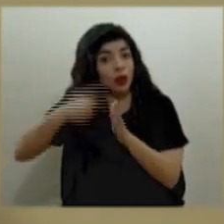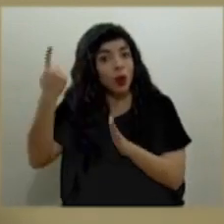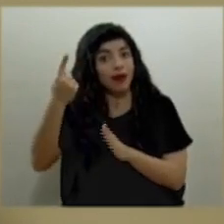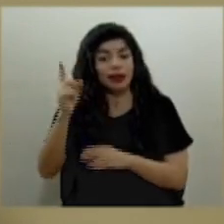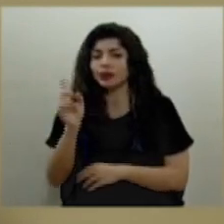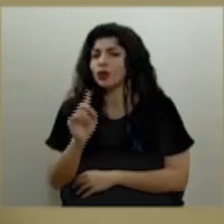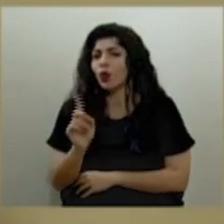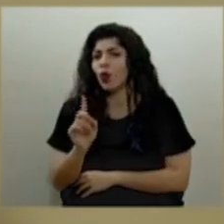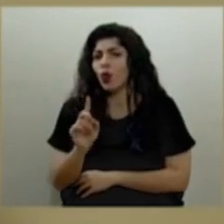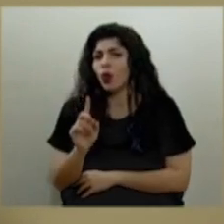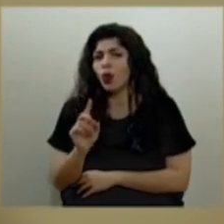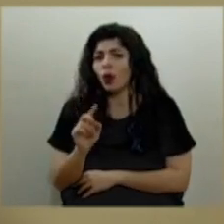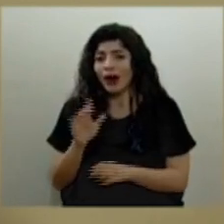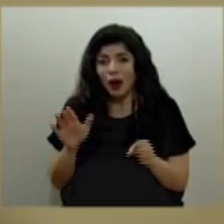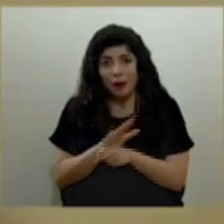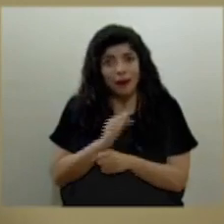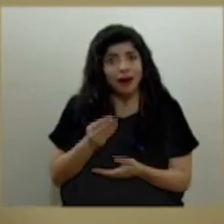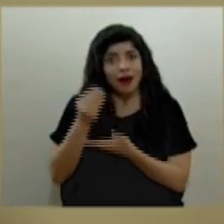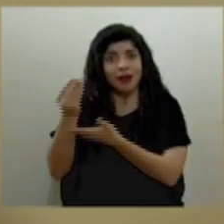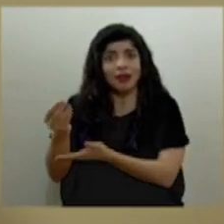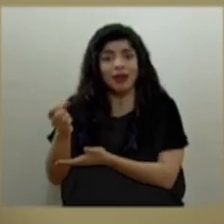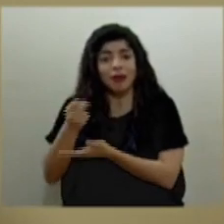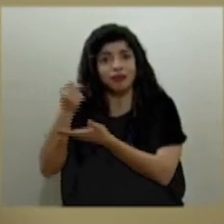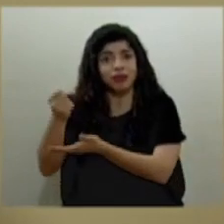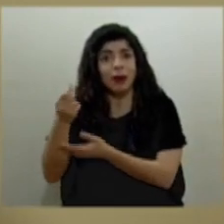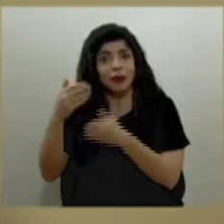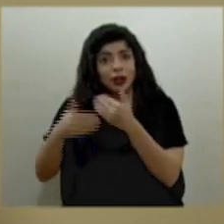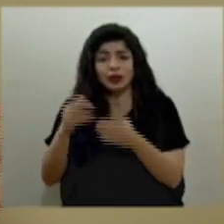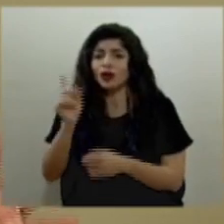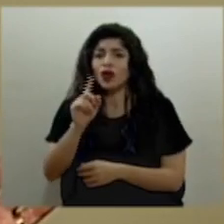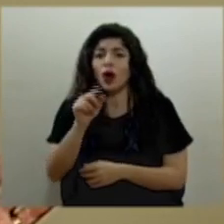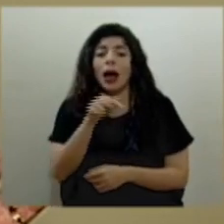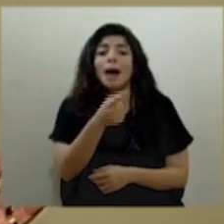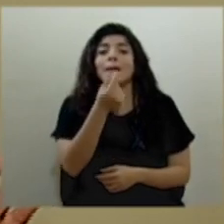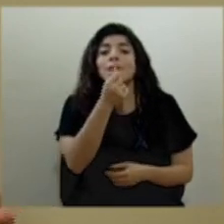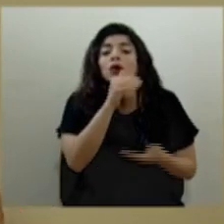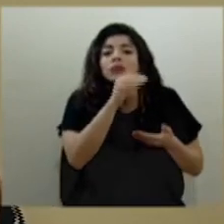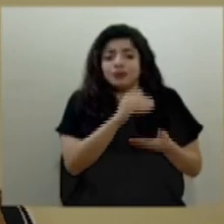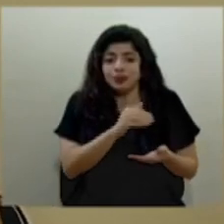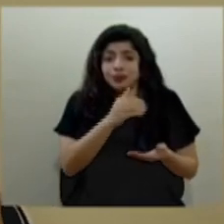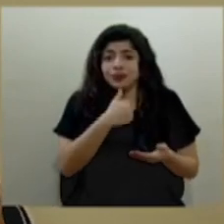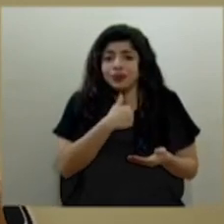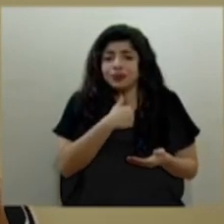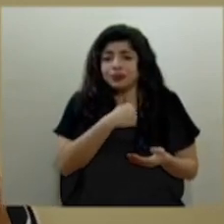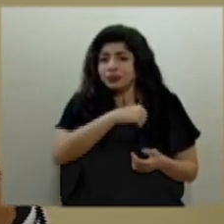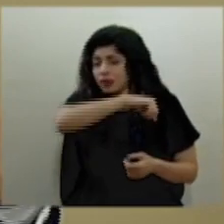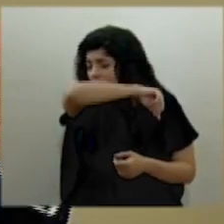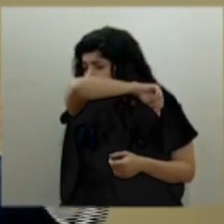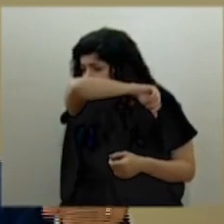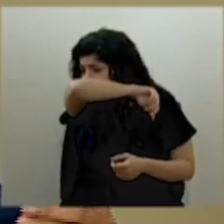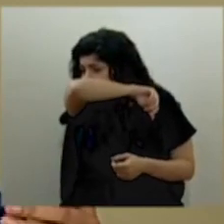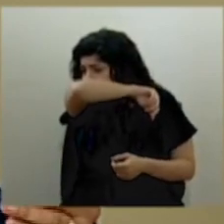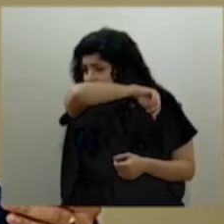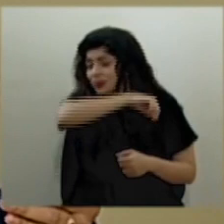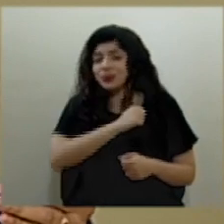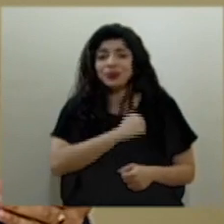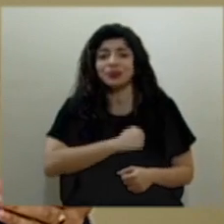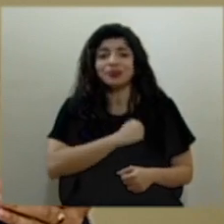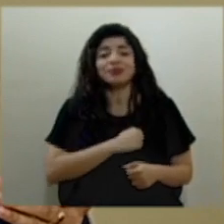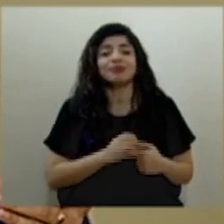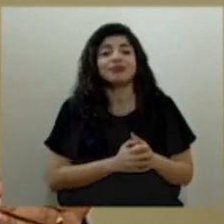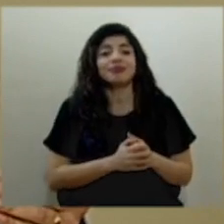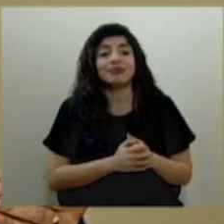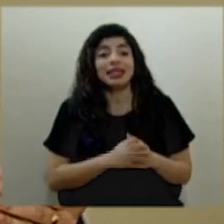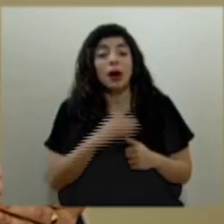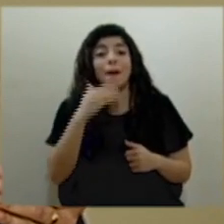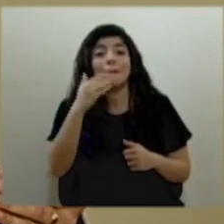ni integral al proceso, por lo tanto, este es el monto que tenemos. Puede ser que al cabo de los 2 meses para los